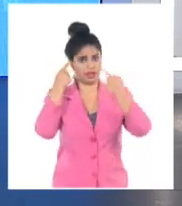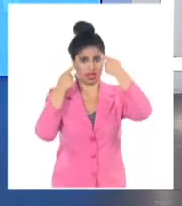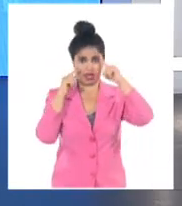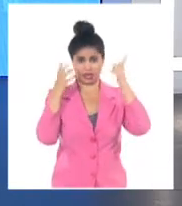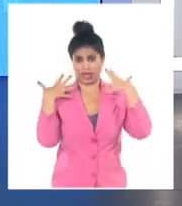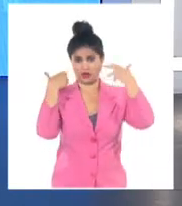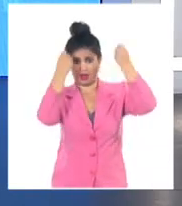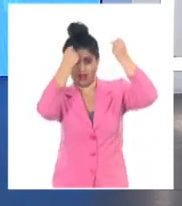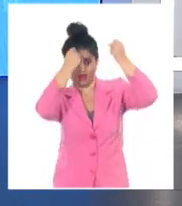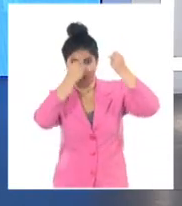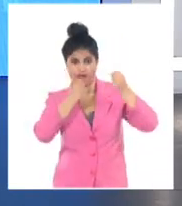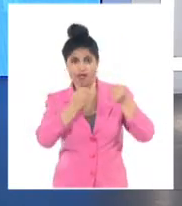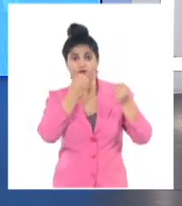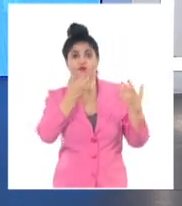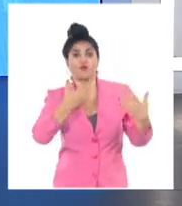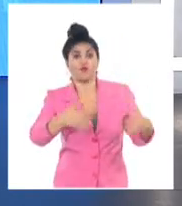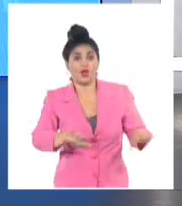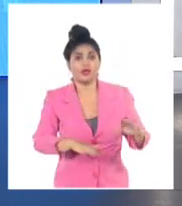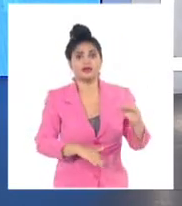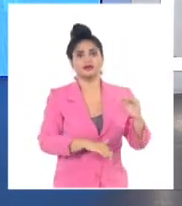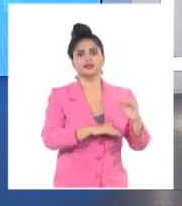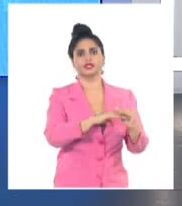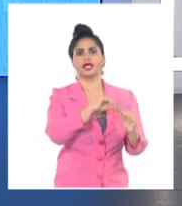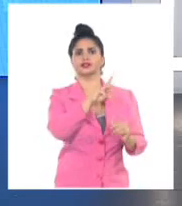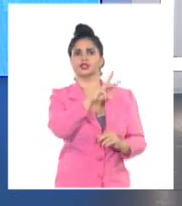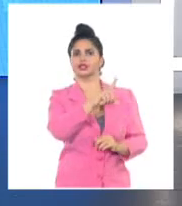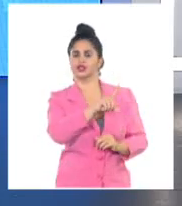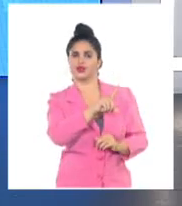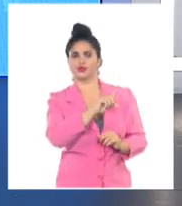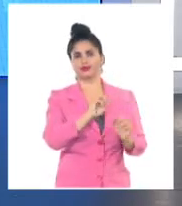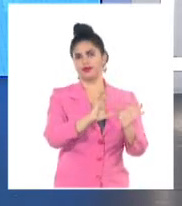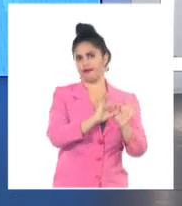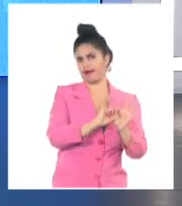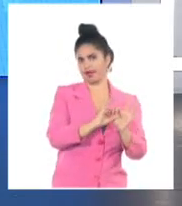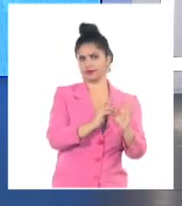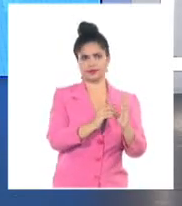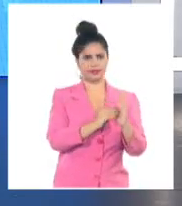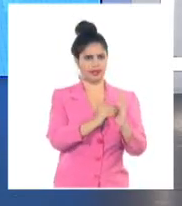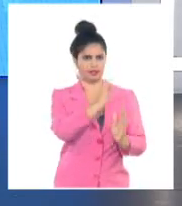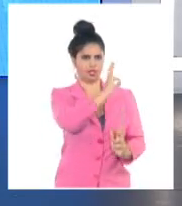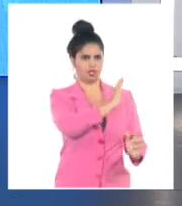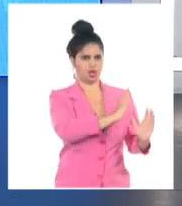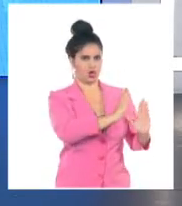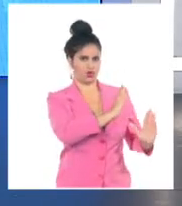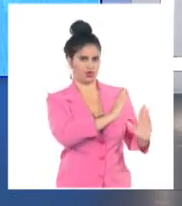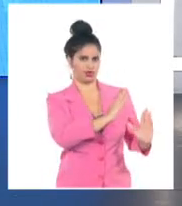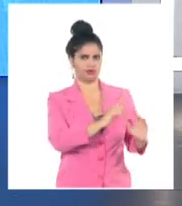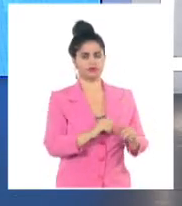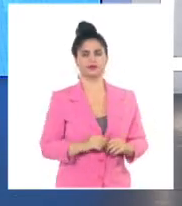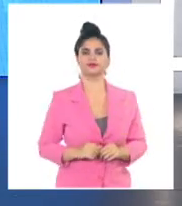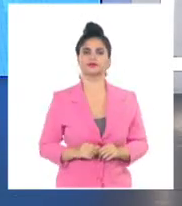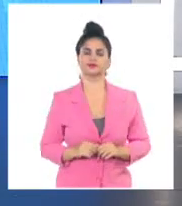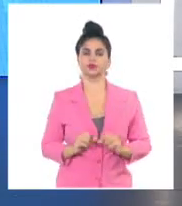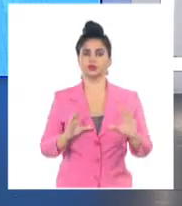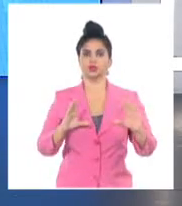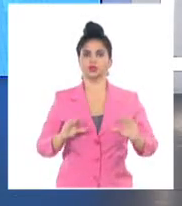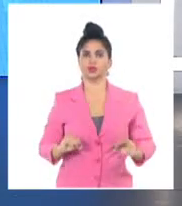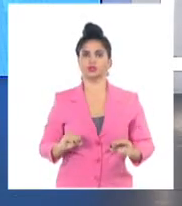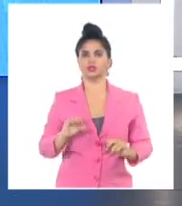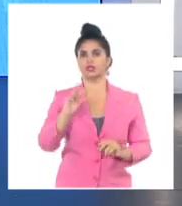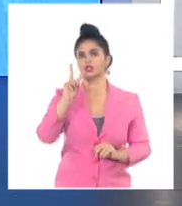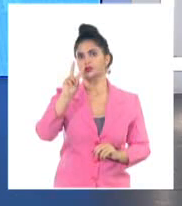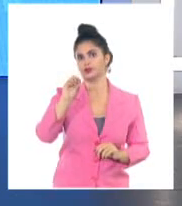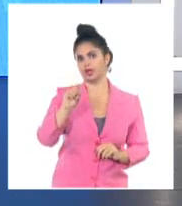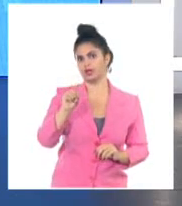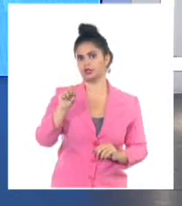localidades durante la tarde. En la noche, las temperaturas con valores entre los 19, 20, 21 grados Celsius en el occidente y centro, ligeramente superiores en